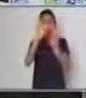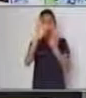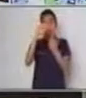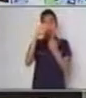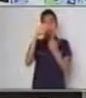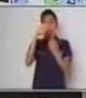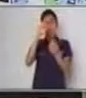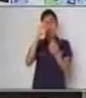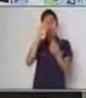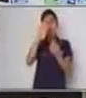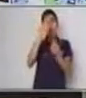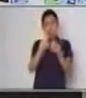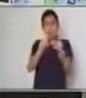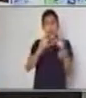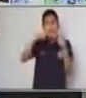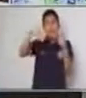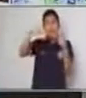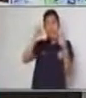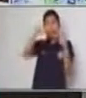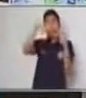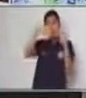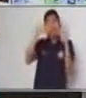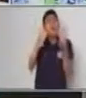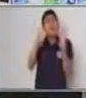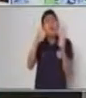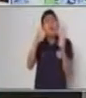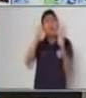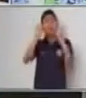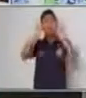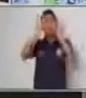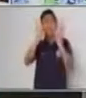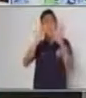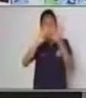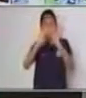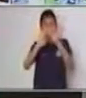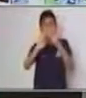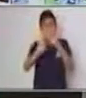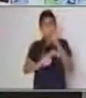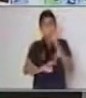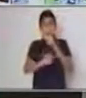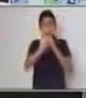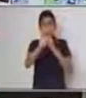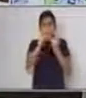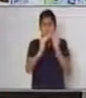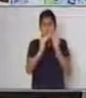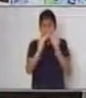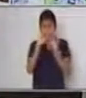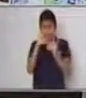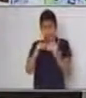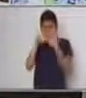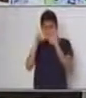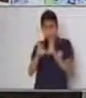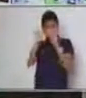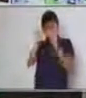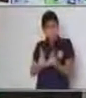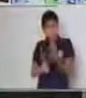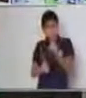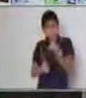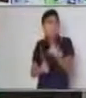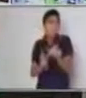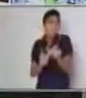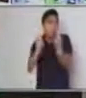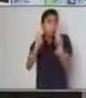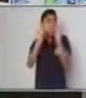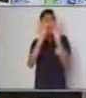primos y mínimo común múltiplo del área de matemáticas. Si en casa hay alguna persona con discapacidad, este tema